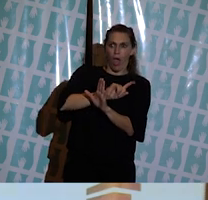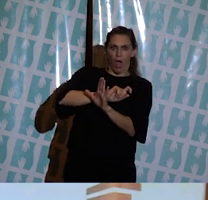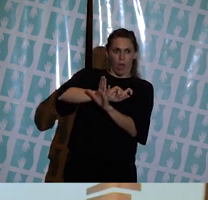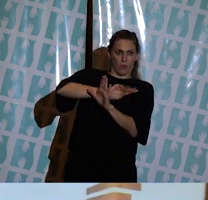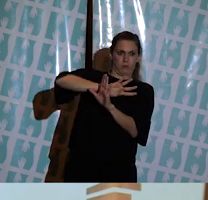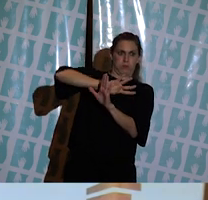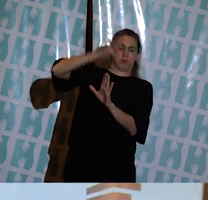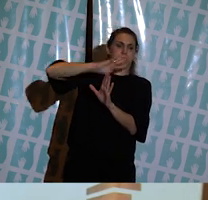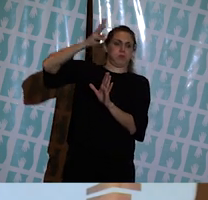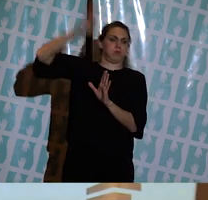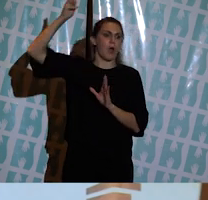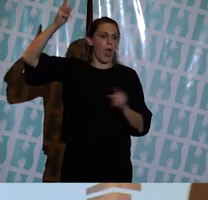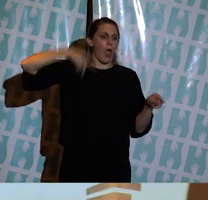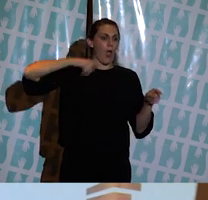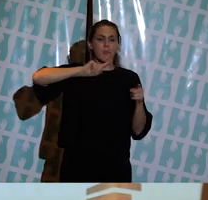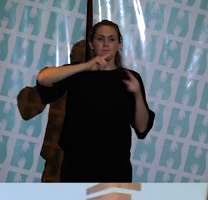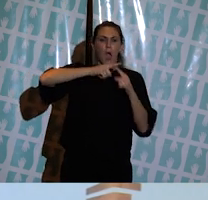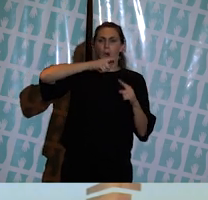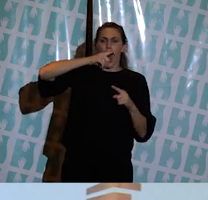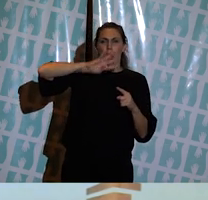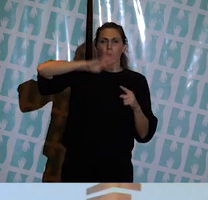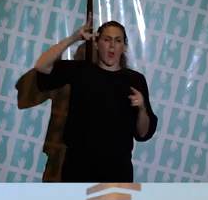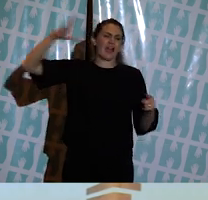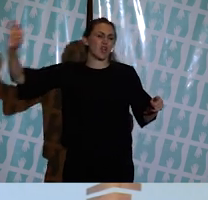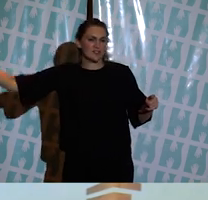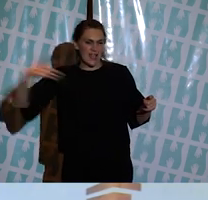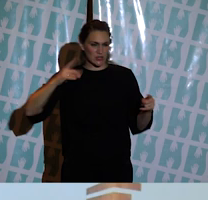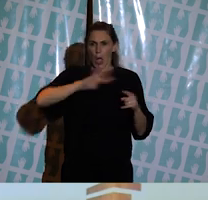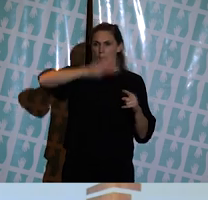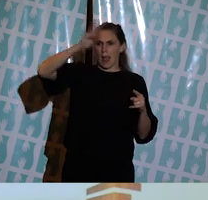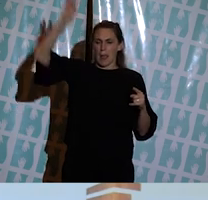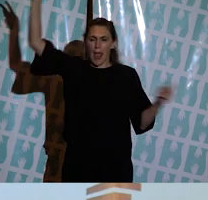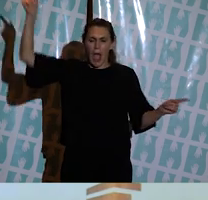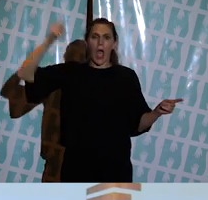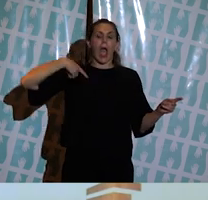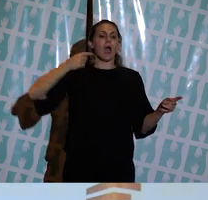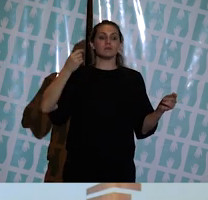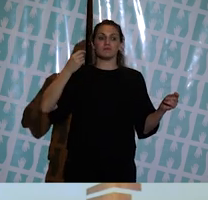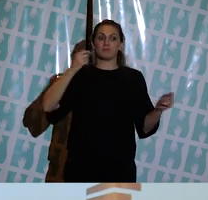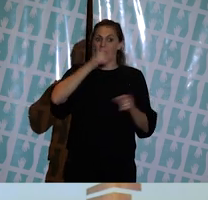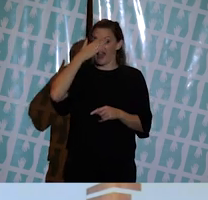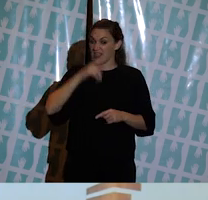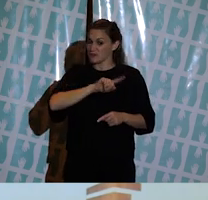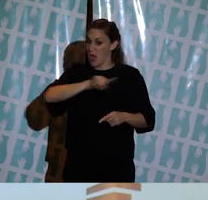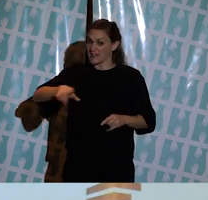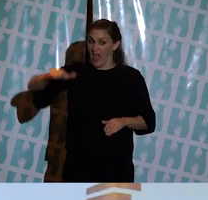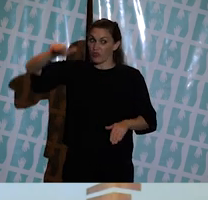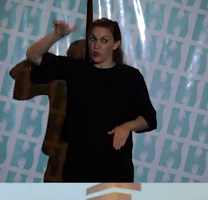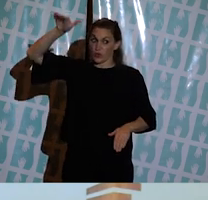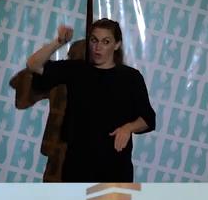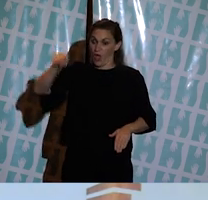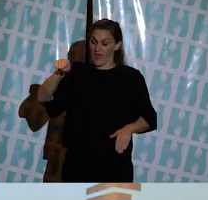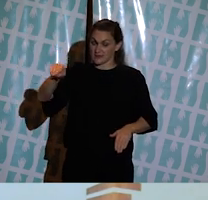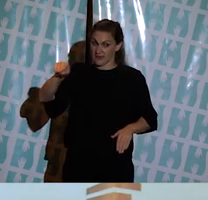desarrollar una relación adictiva con esa droga o con cualquier otra droga. Por 400. Miren el poder que tiene de fidelización del cerebro